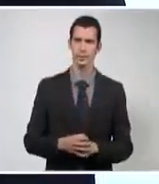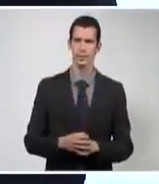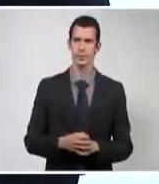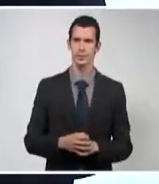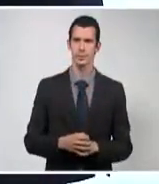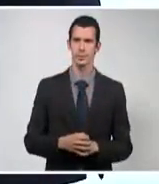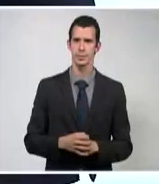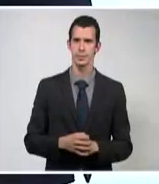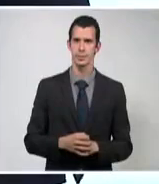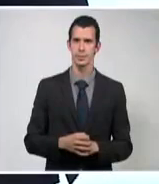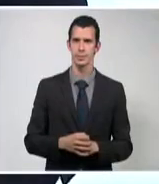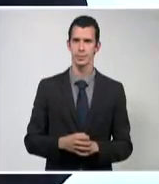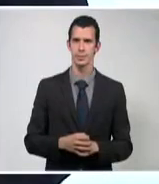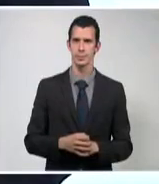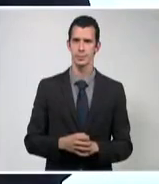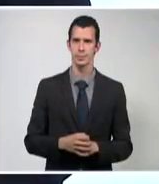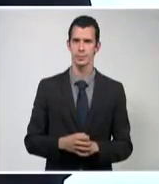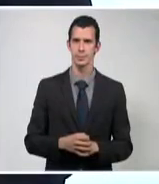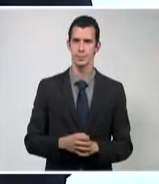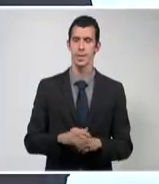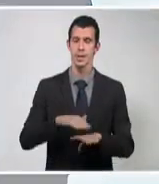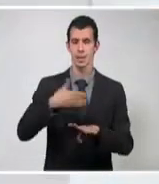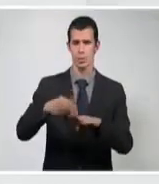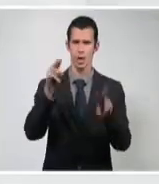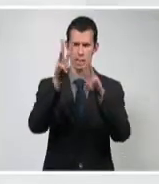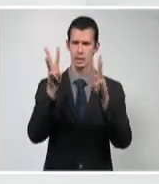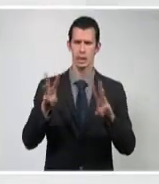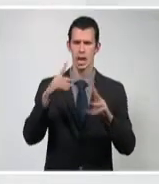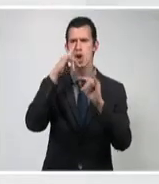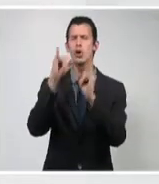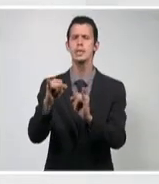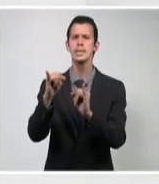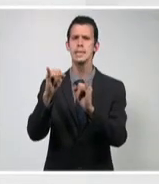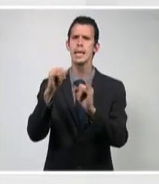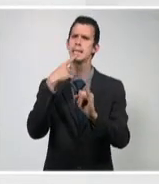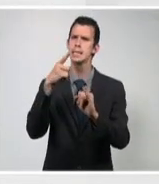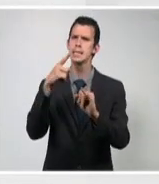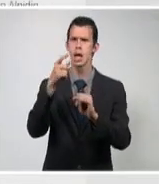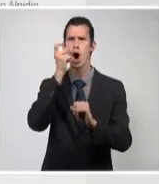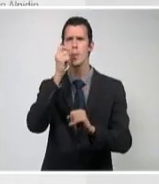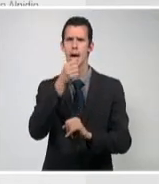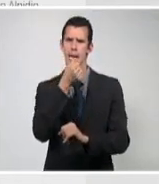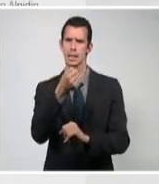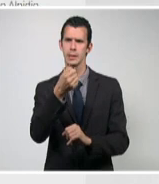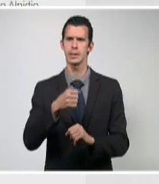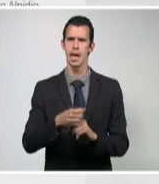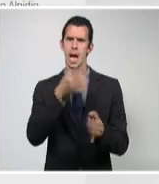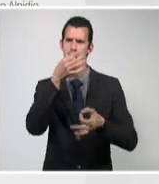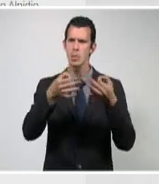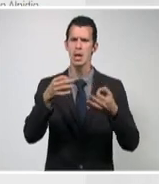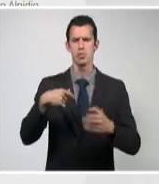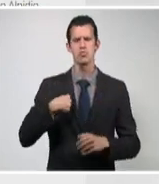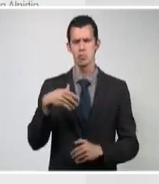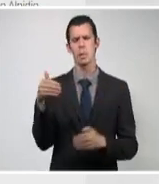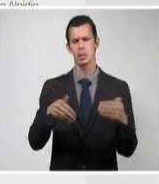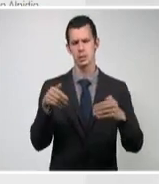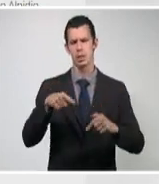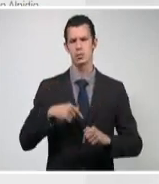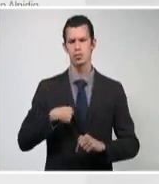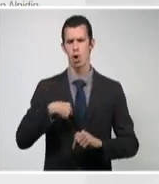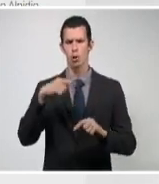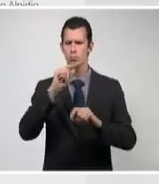entrevista. Fragmento, el 27 de noviembre, desperté tarde, estuve desvelado, atento a lo que pasaba con los acuartelados. Dijo,